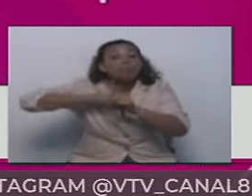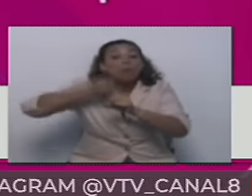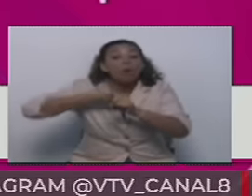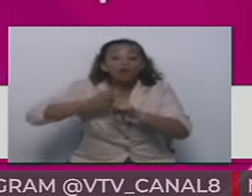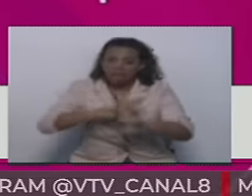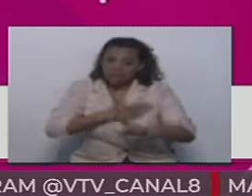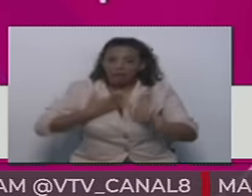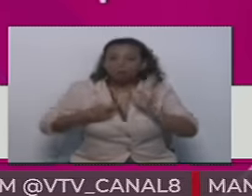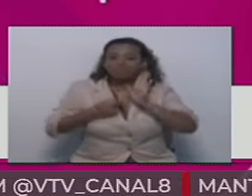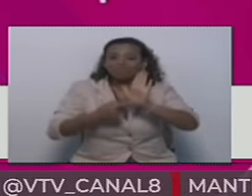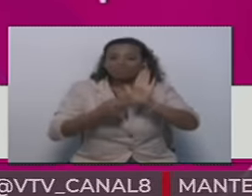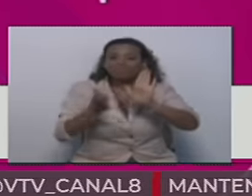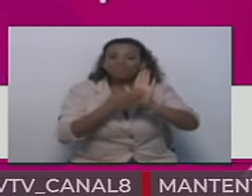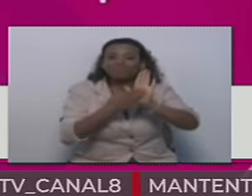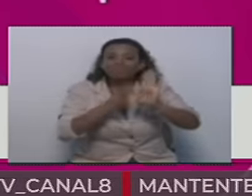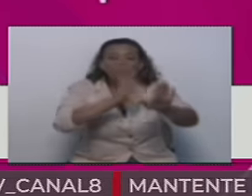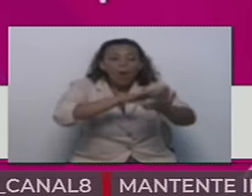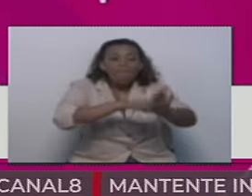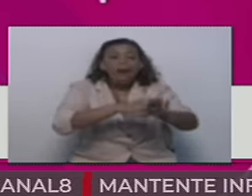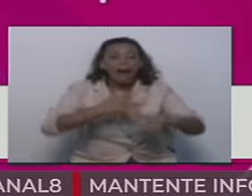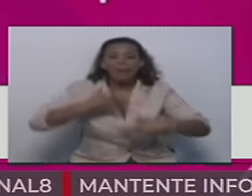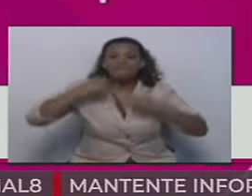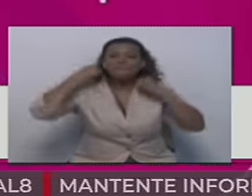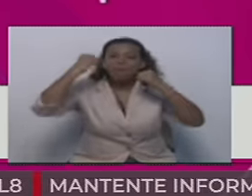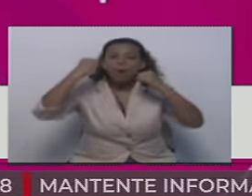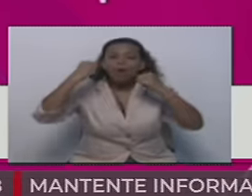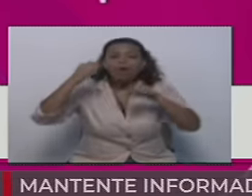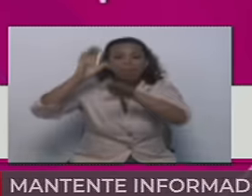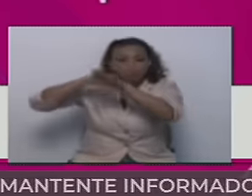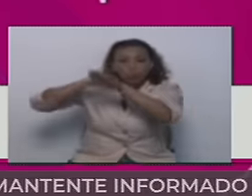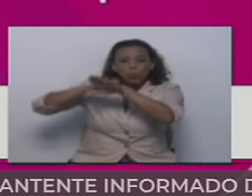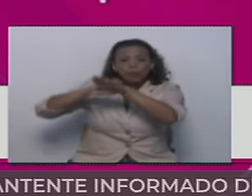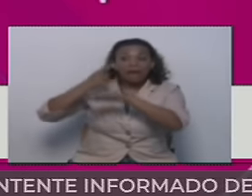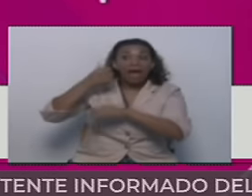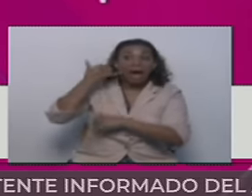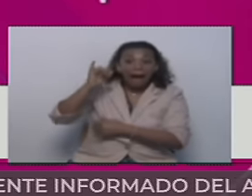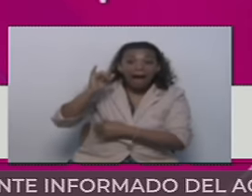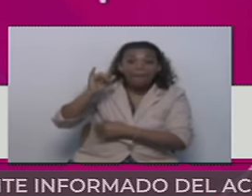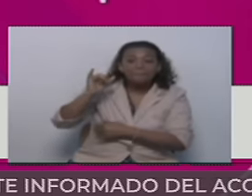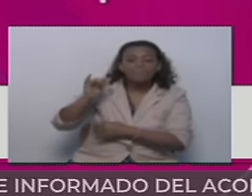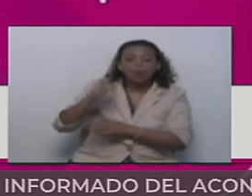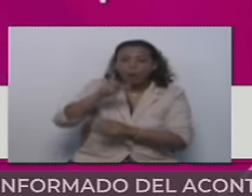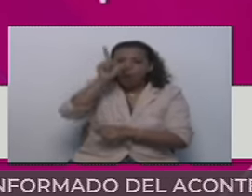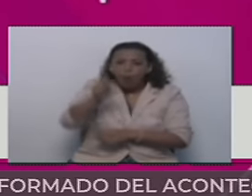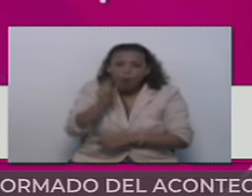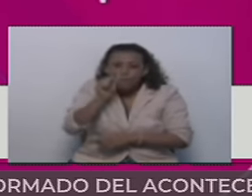poder decirle al espíritu vivo